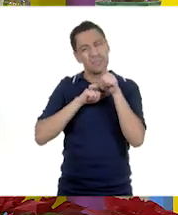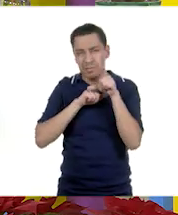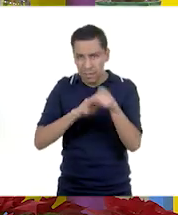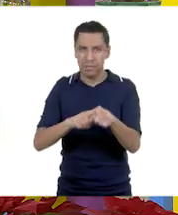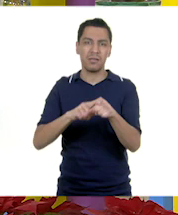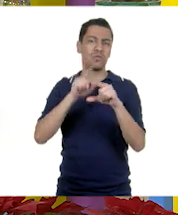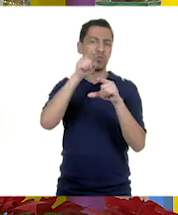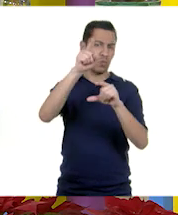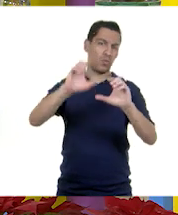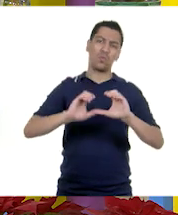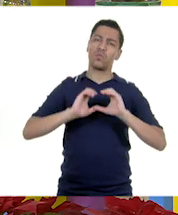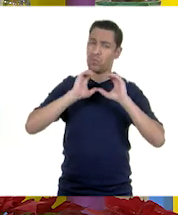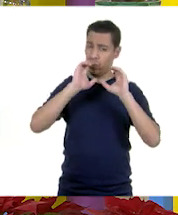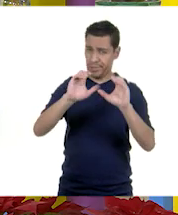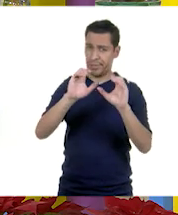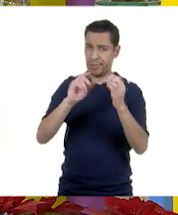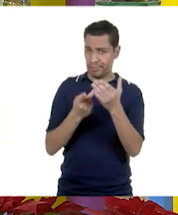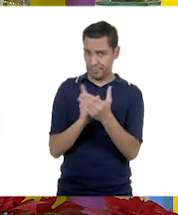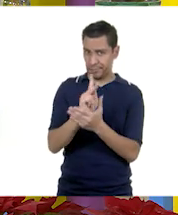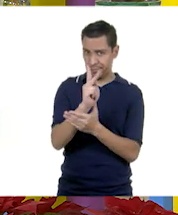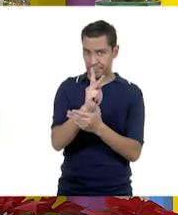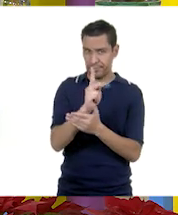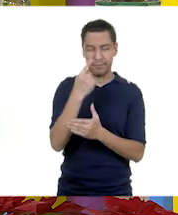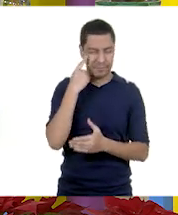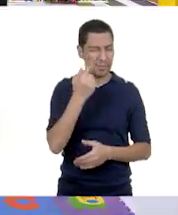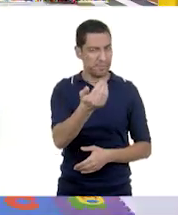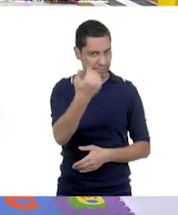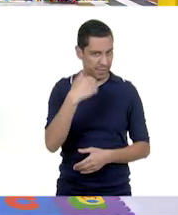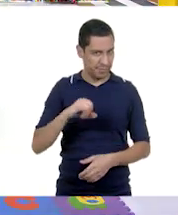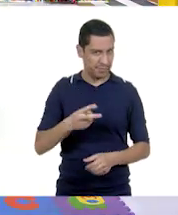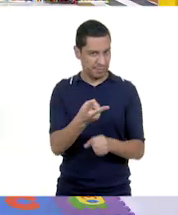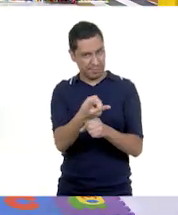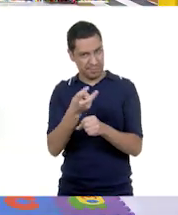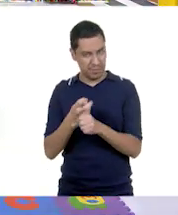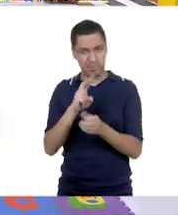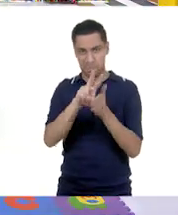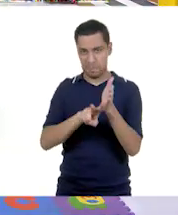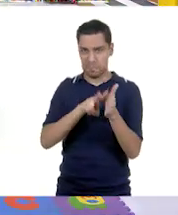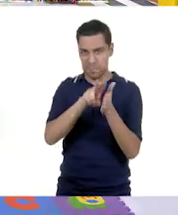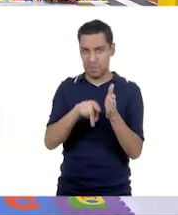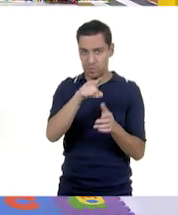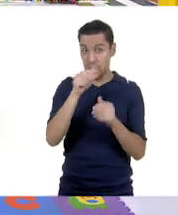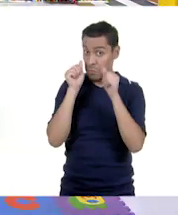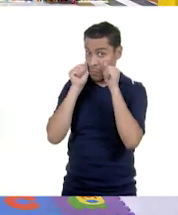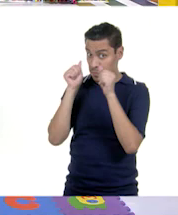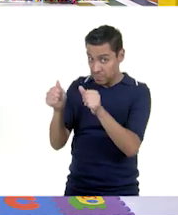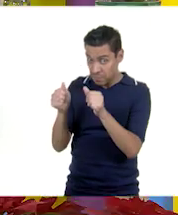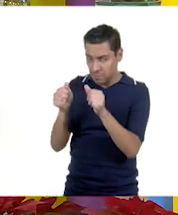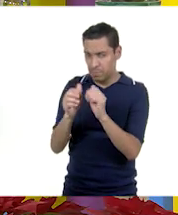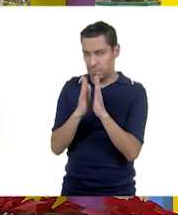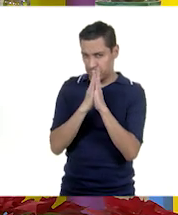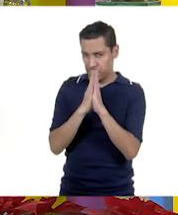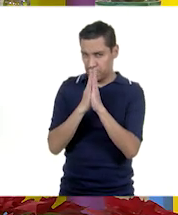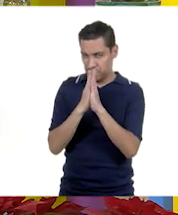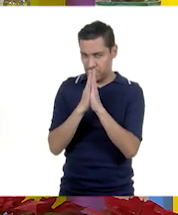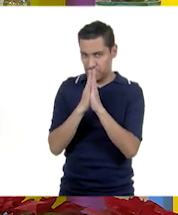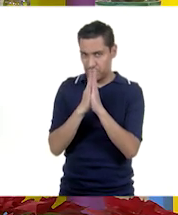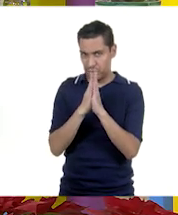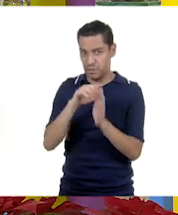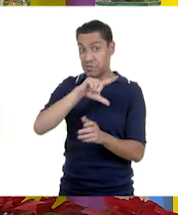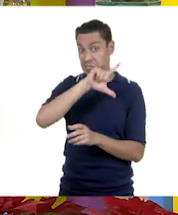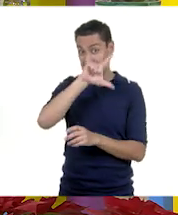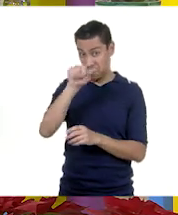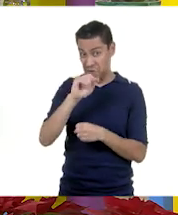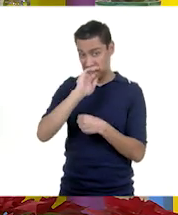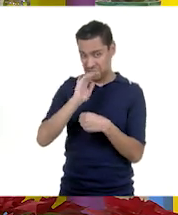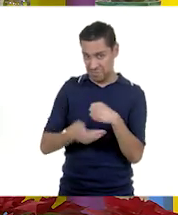Ahora, me gustaría que vayamos a ver un video. ¿Te gustaría? Por supuesto. ¿De qué se trata? Quiero que pongan mucha atención y al después